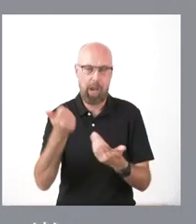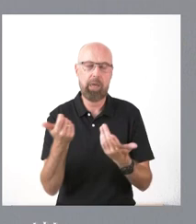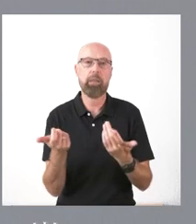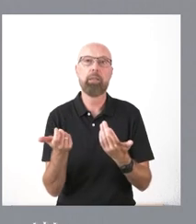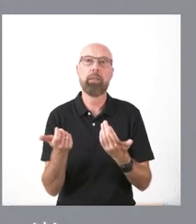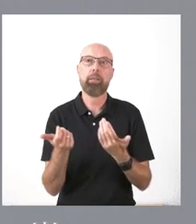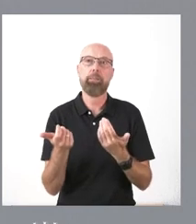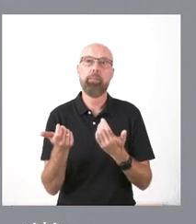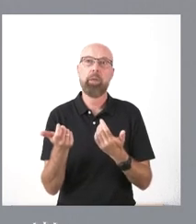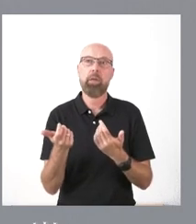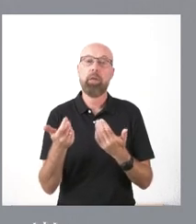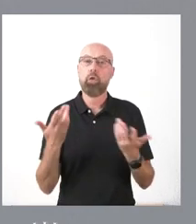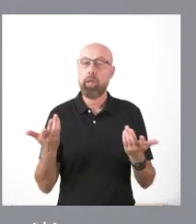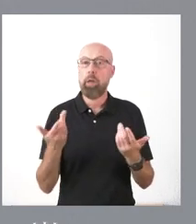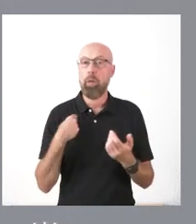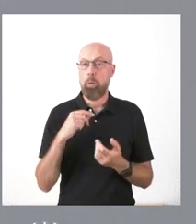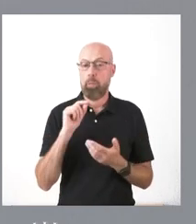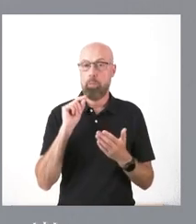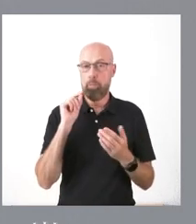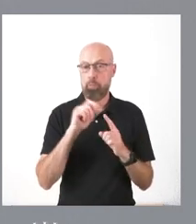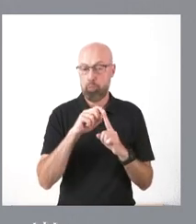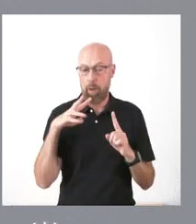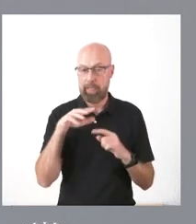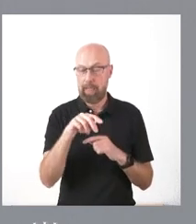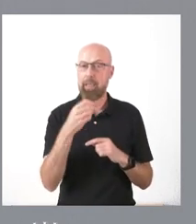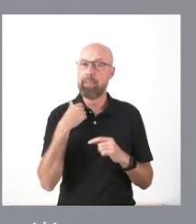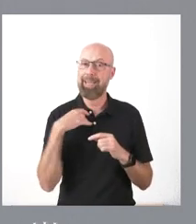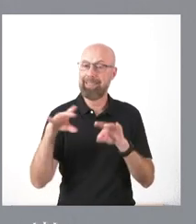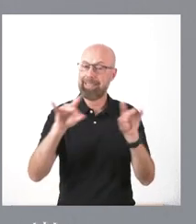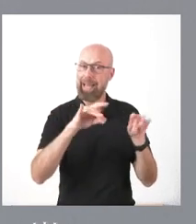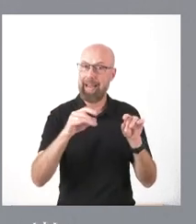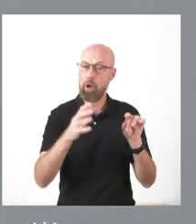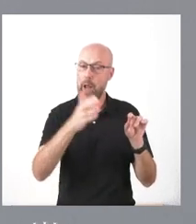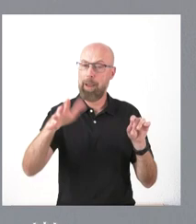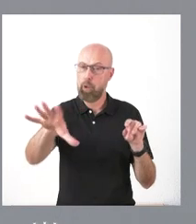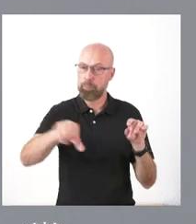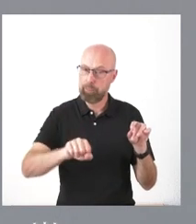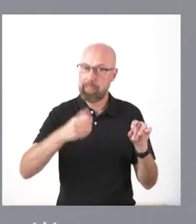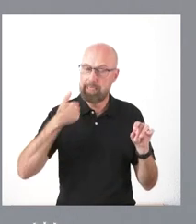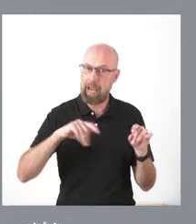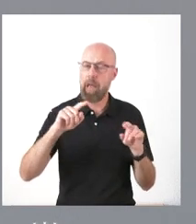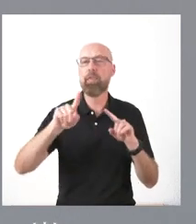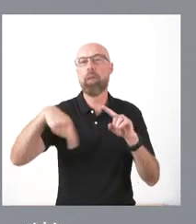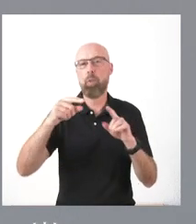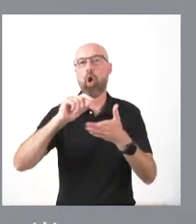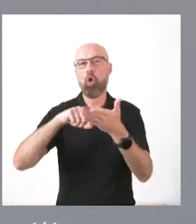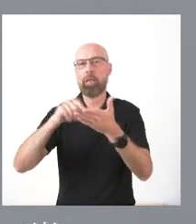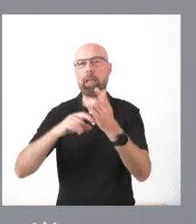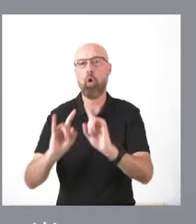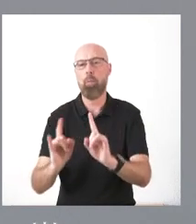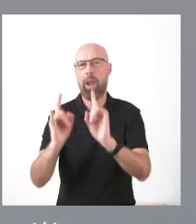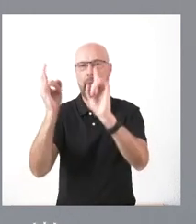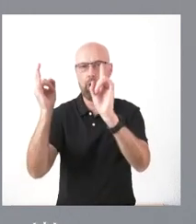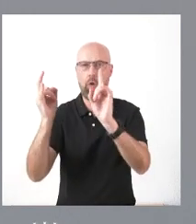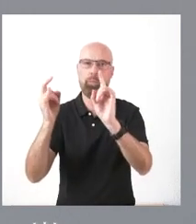de ese punto de vista en cuanto estén expropiados los terrenos Pues lleva aparejado todo el procedimiento de contratación urbanística para todo el proceso de